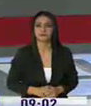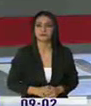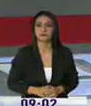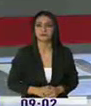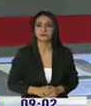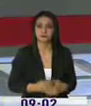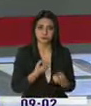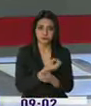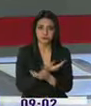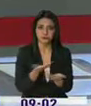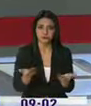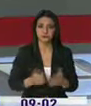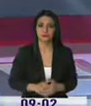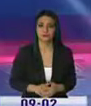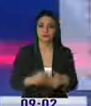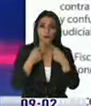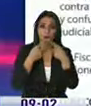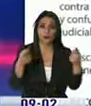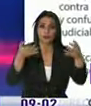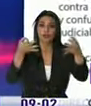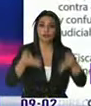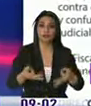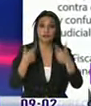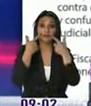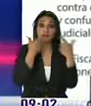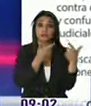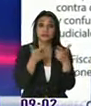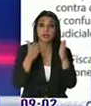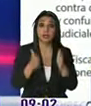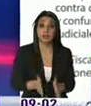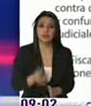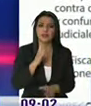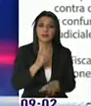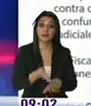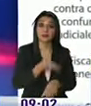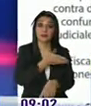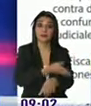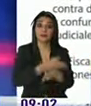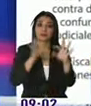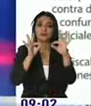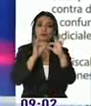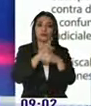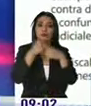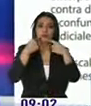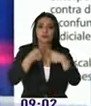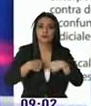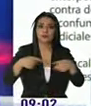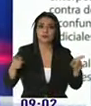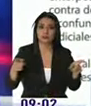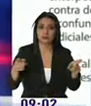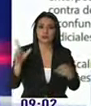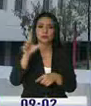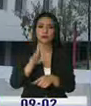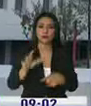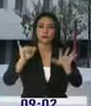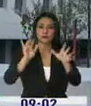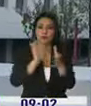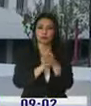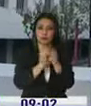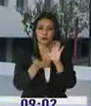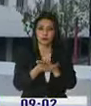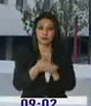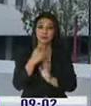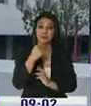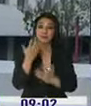Vamos a comentarles que mediante comunicado oficial la Fiscalía mencionó que dicha información difundida en redes sociales durante este lunes 6 de noviembre sobre